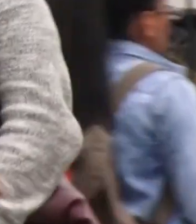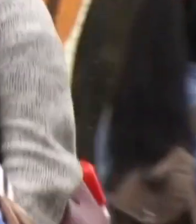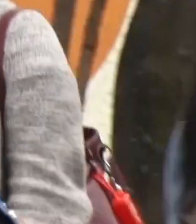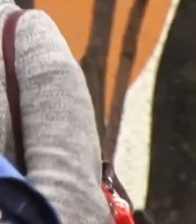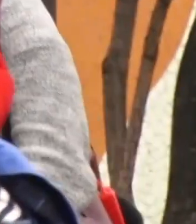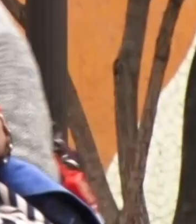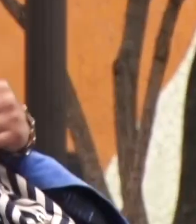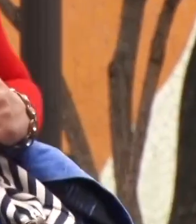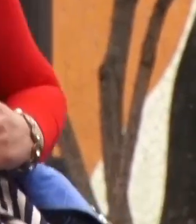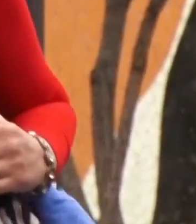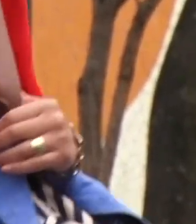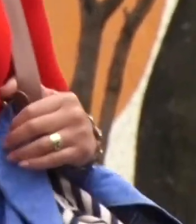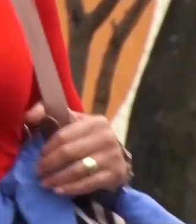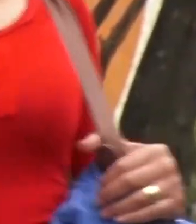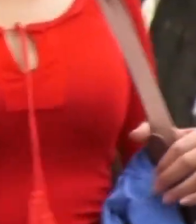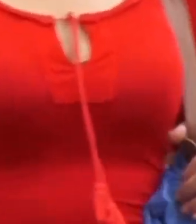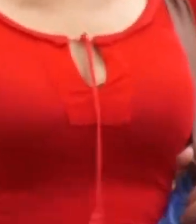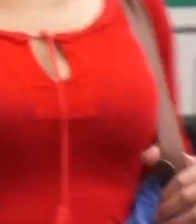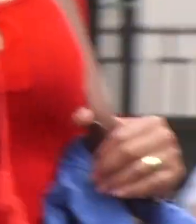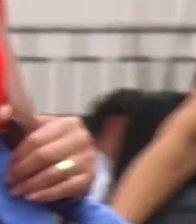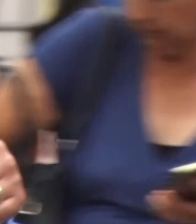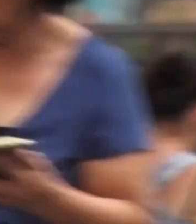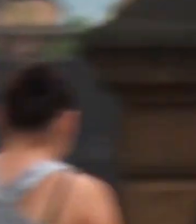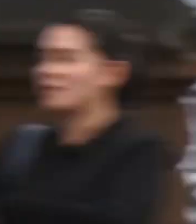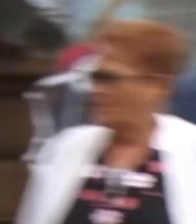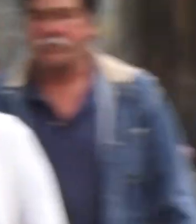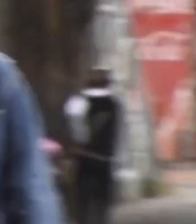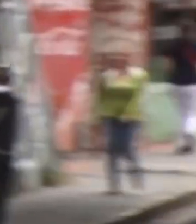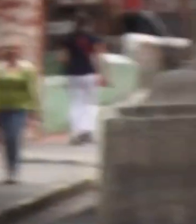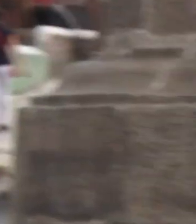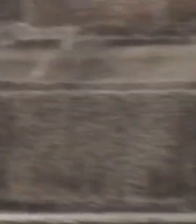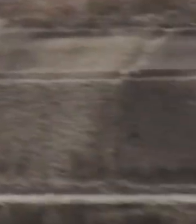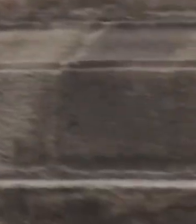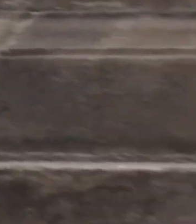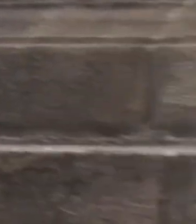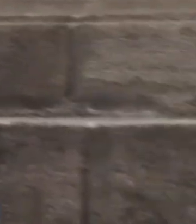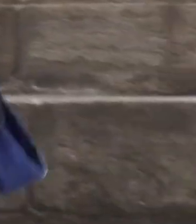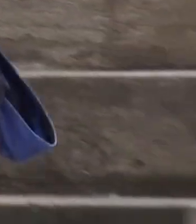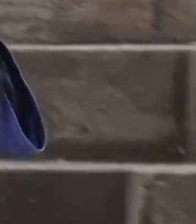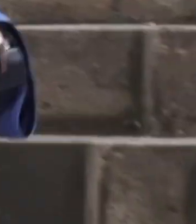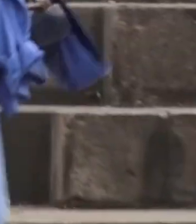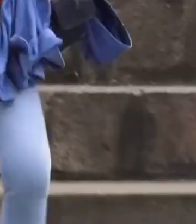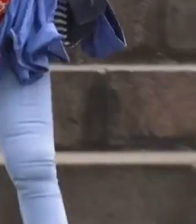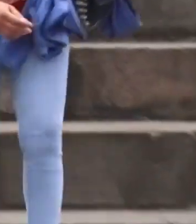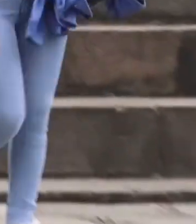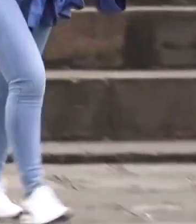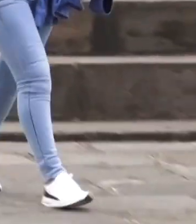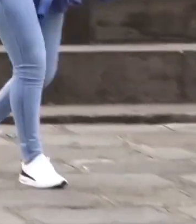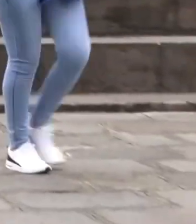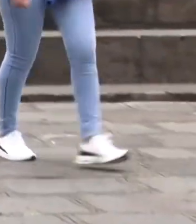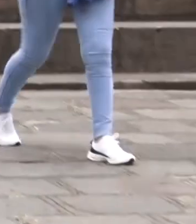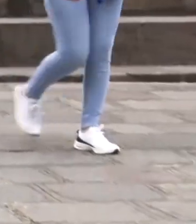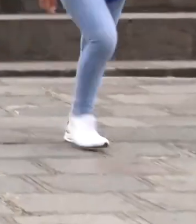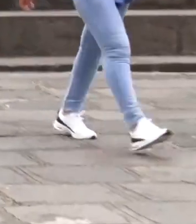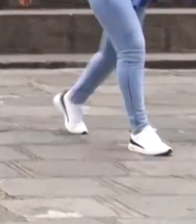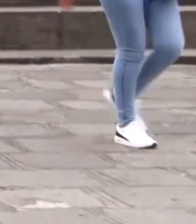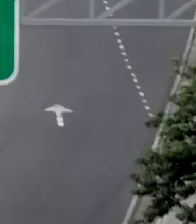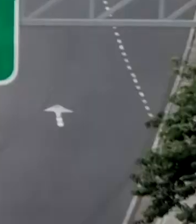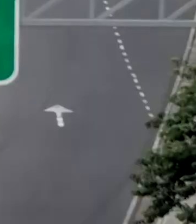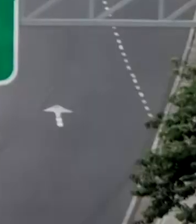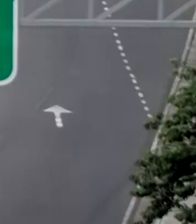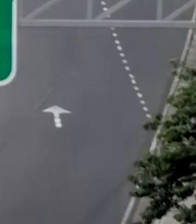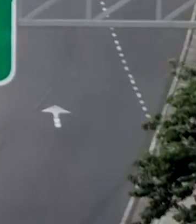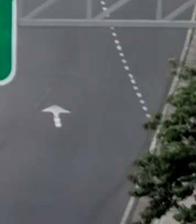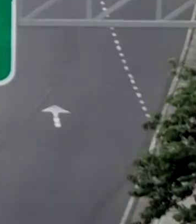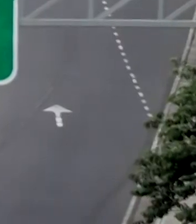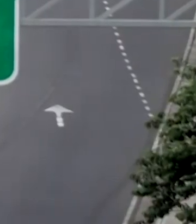y en las comunidades alejadas de Costa Rica. El tercer reto lo ubico, creo, en el último nivel, y